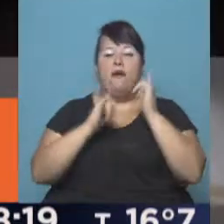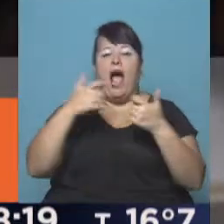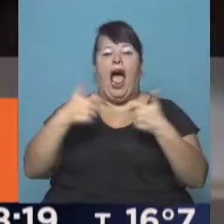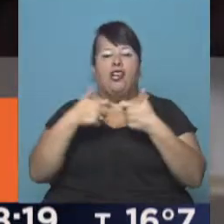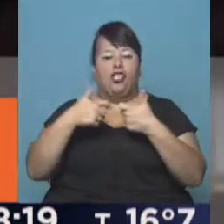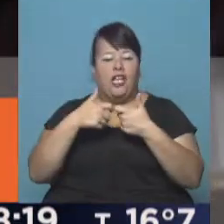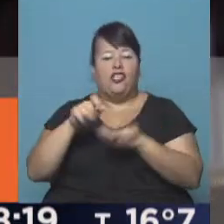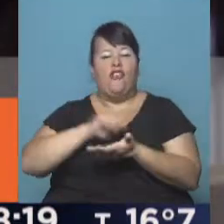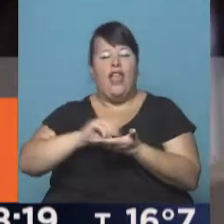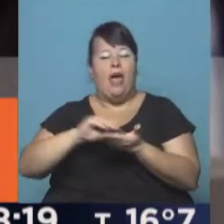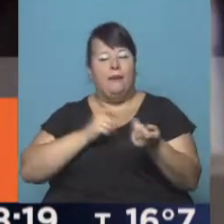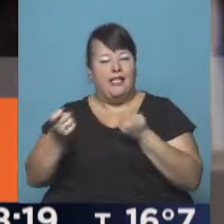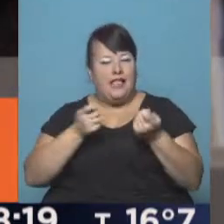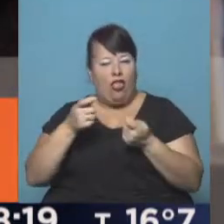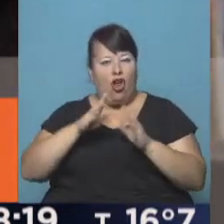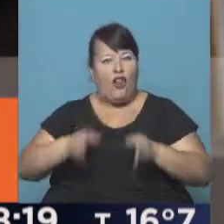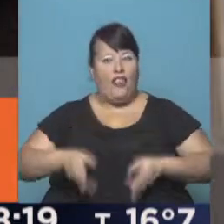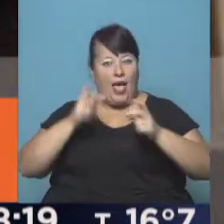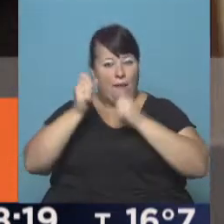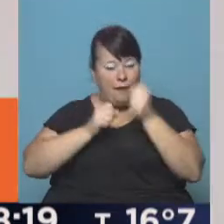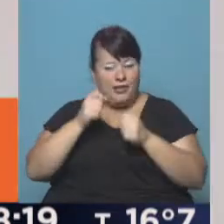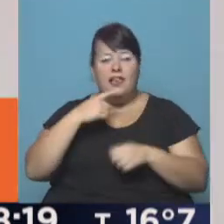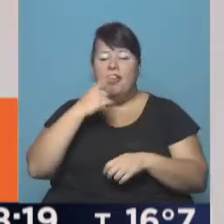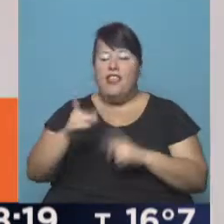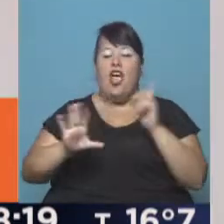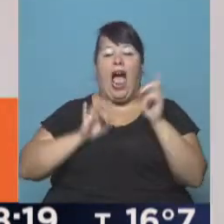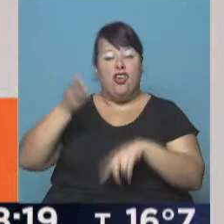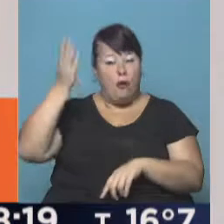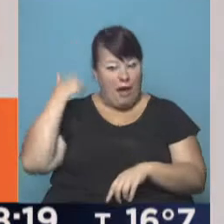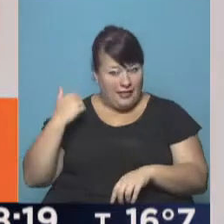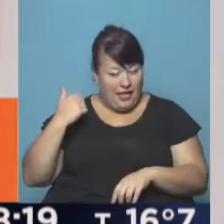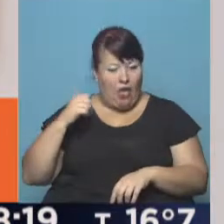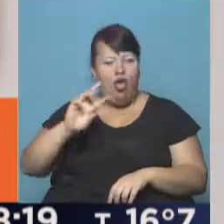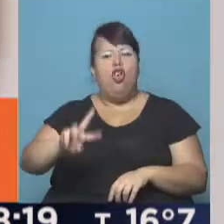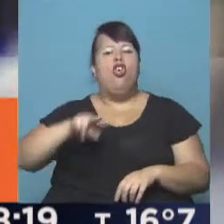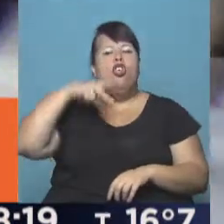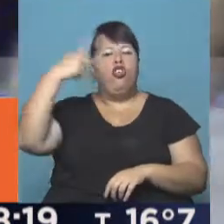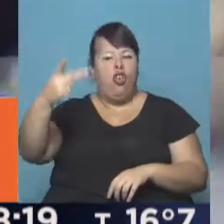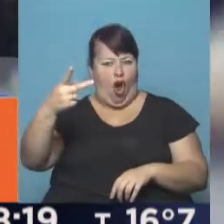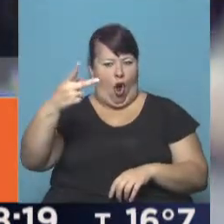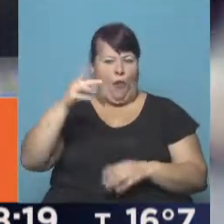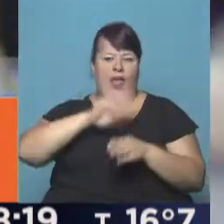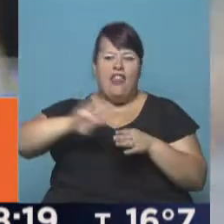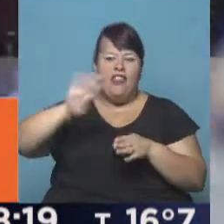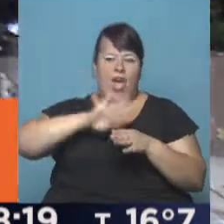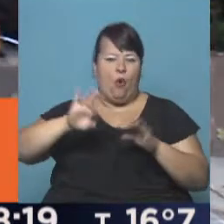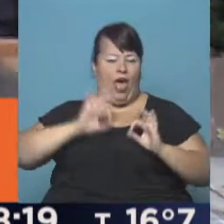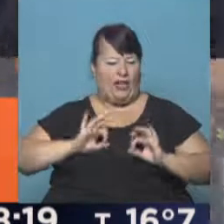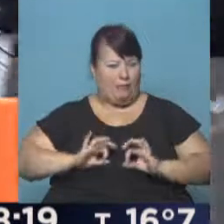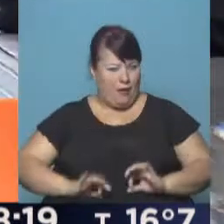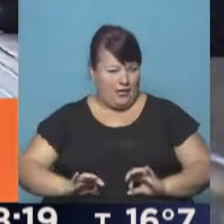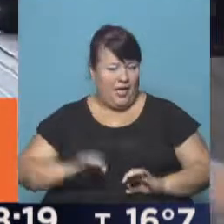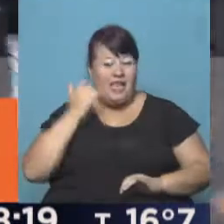asociación de administradores de consorcios estimó que el año pasado se duplicó la cantidad de deudores de expensas